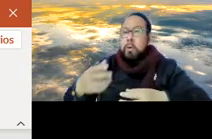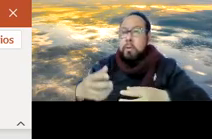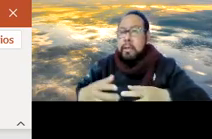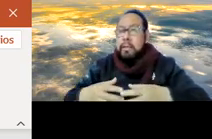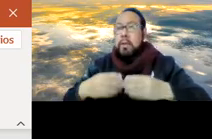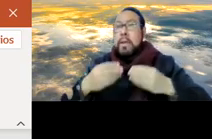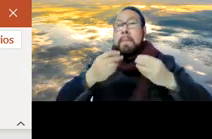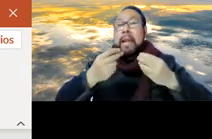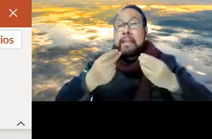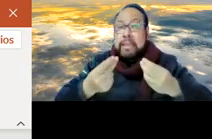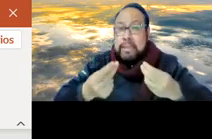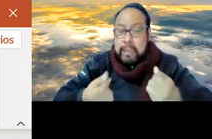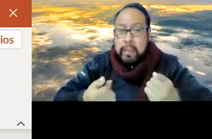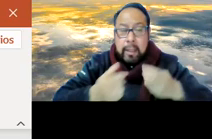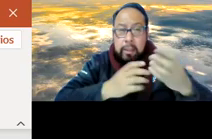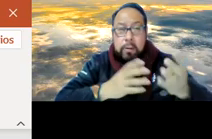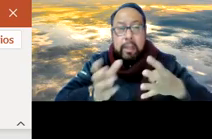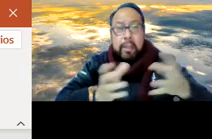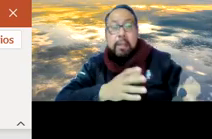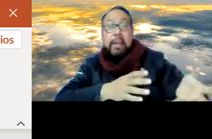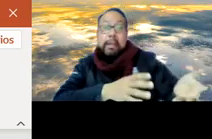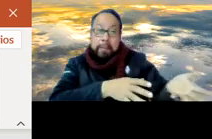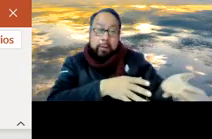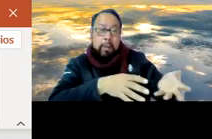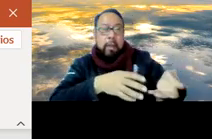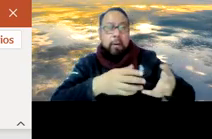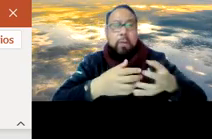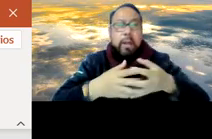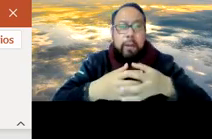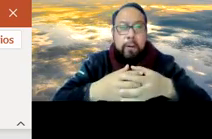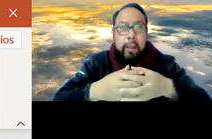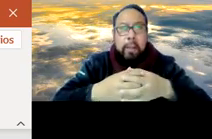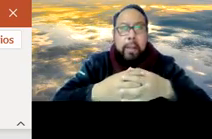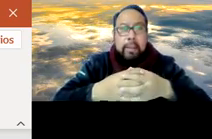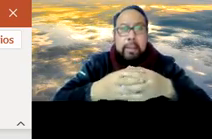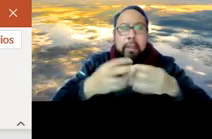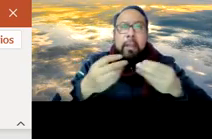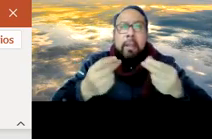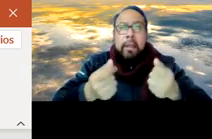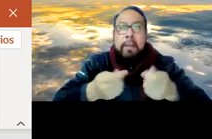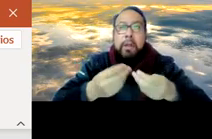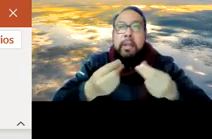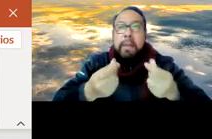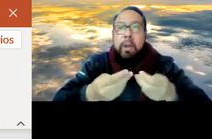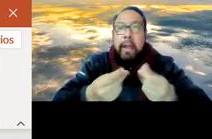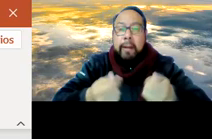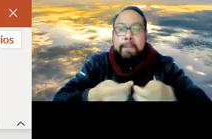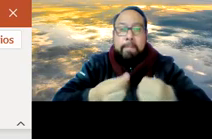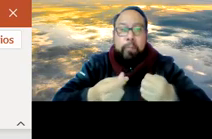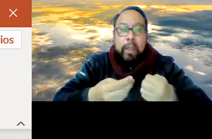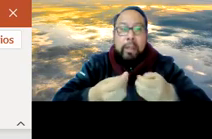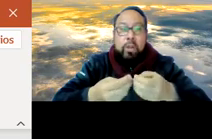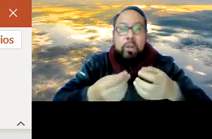tan rigurosa y tienen una plasticidad. Esto no quiere decir que sean menos, pero yo me refiero que una plasticidad que se pueden